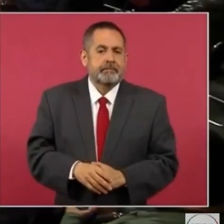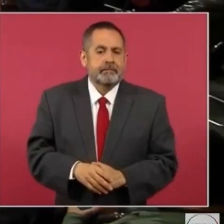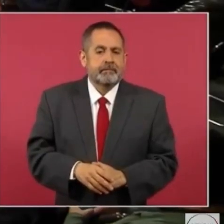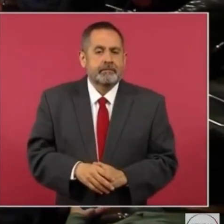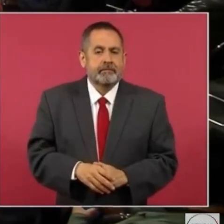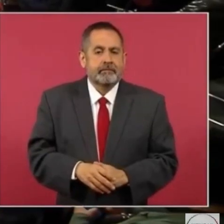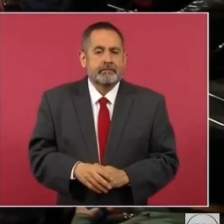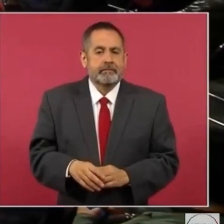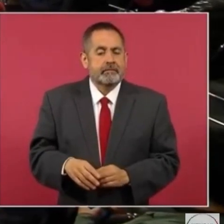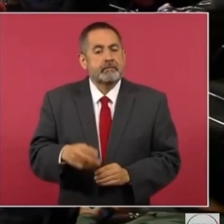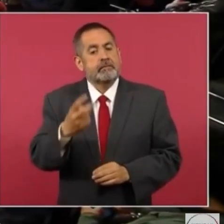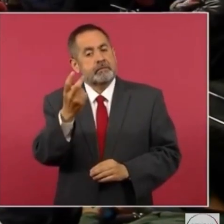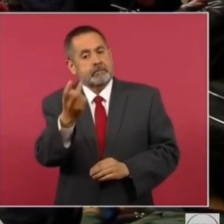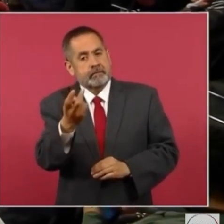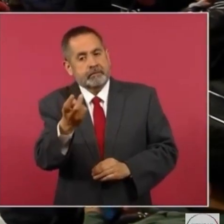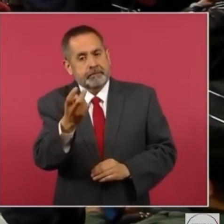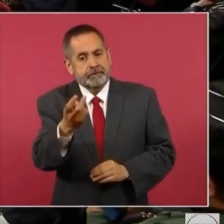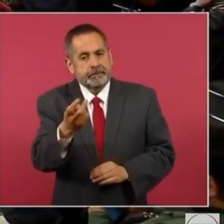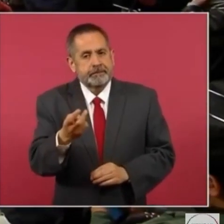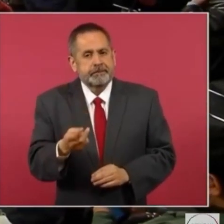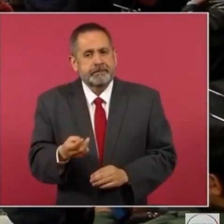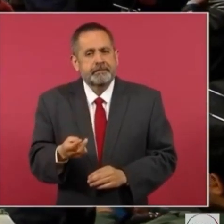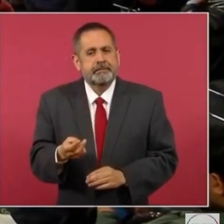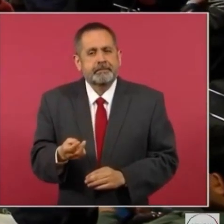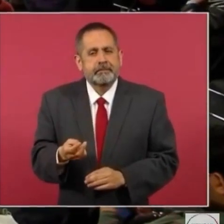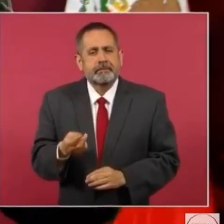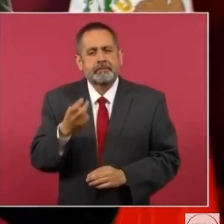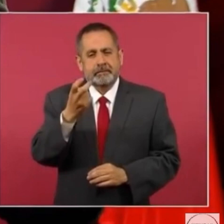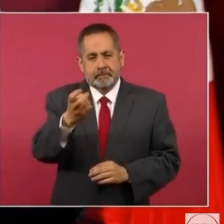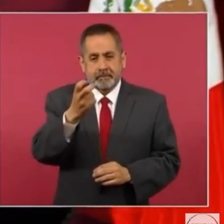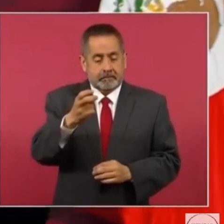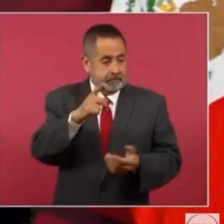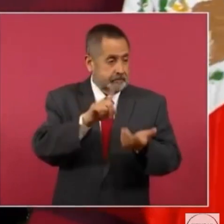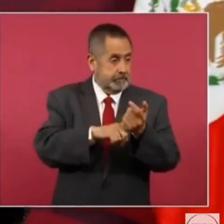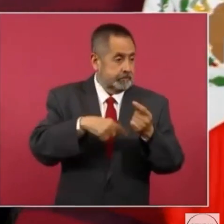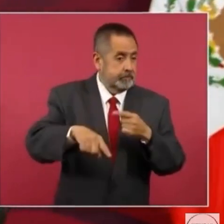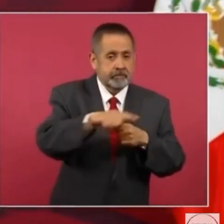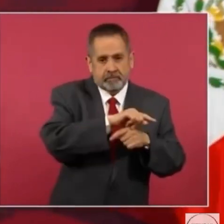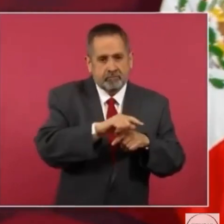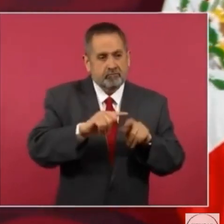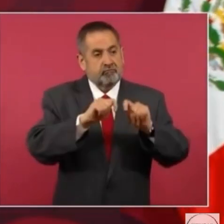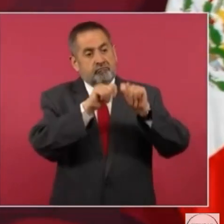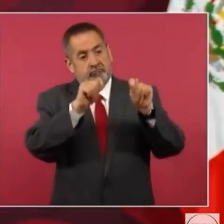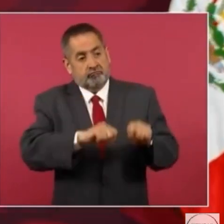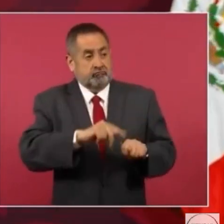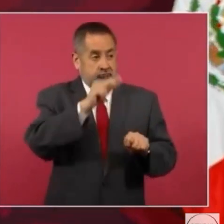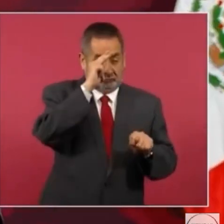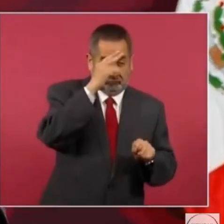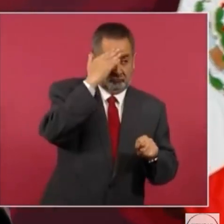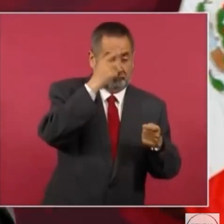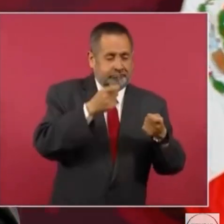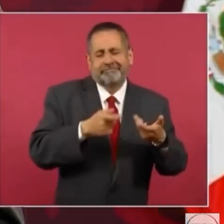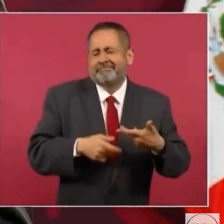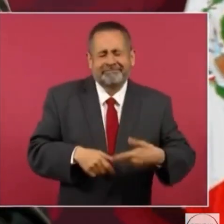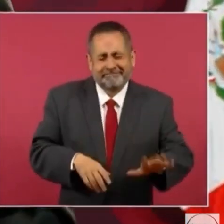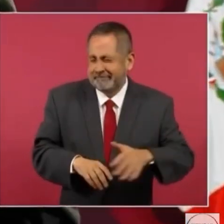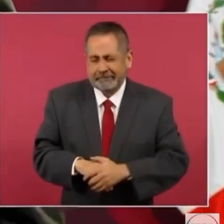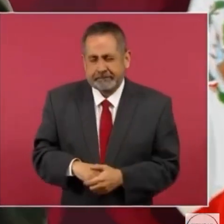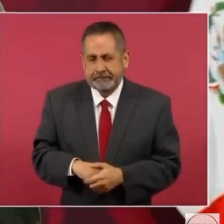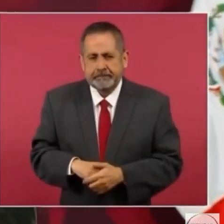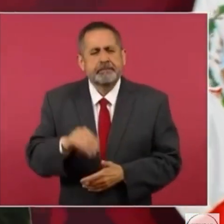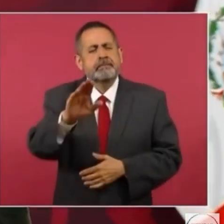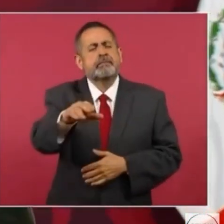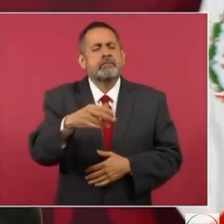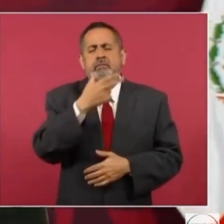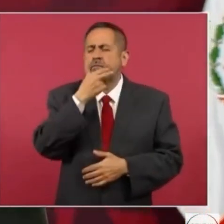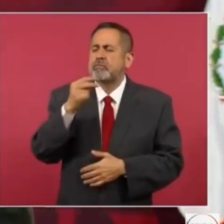Entonces, por eso es esa intelectualidad. Hay un poema de